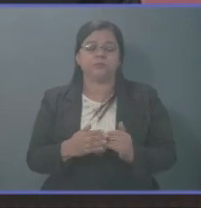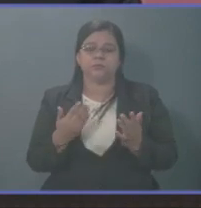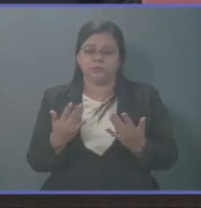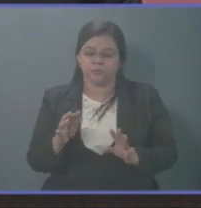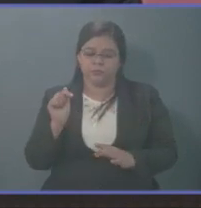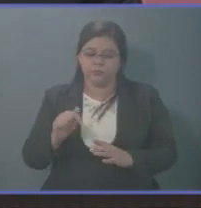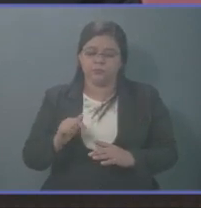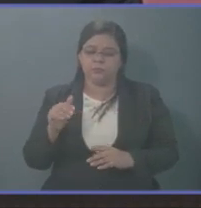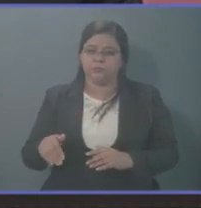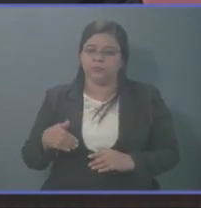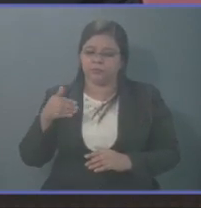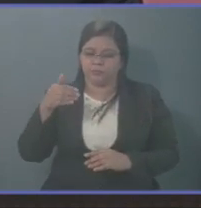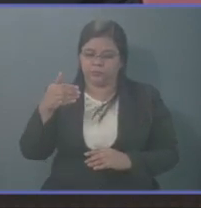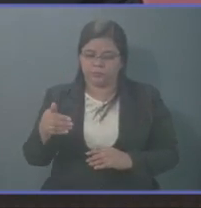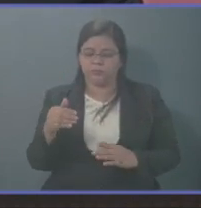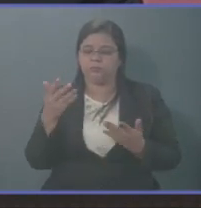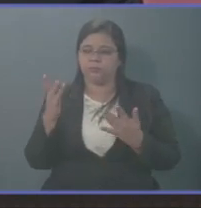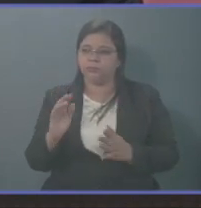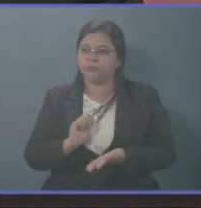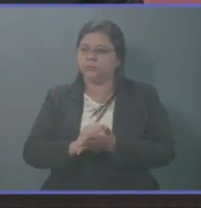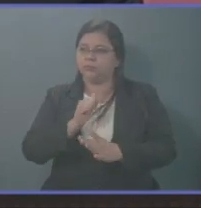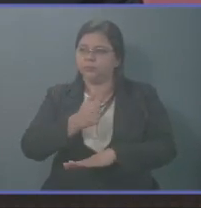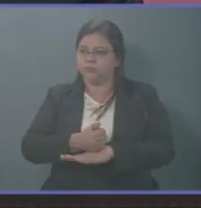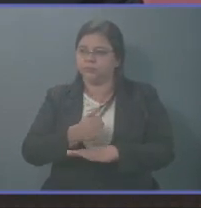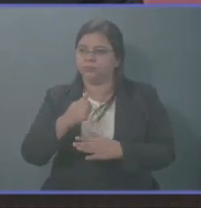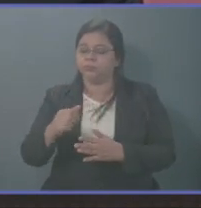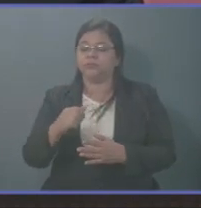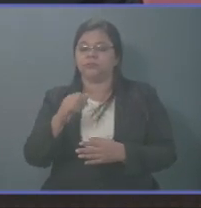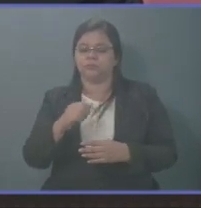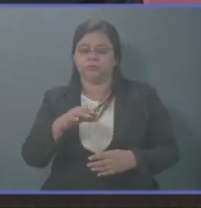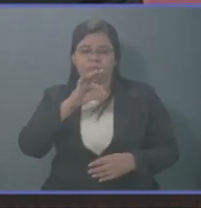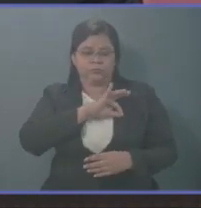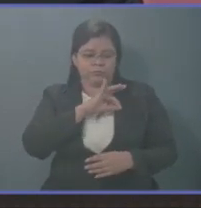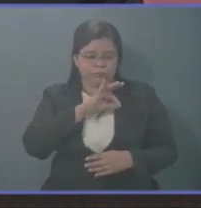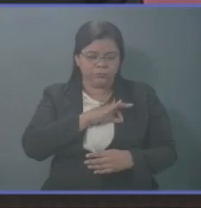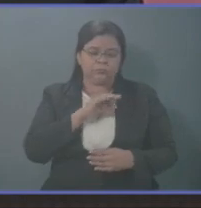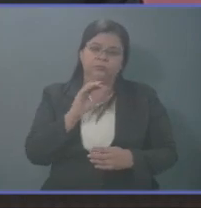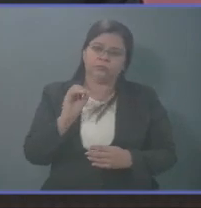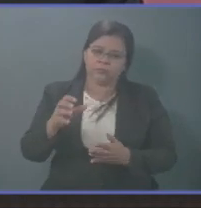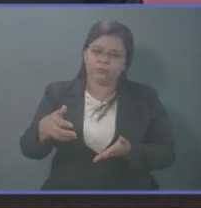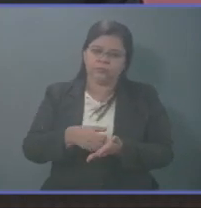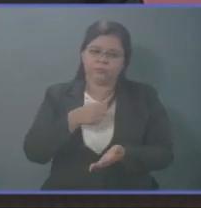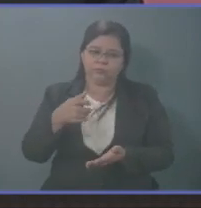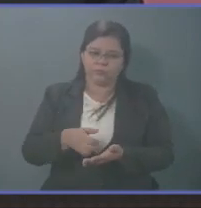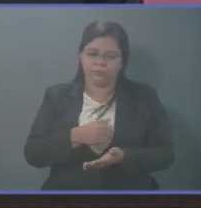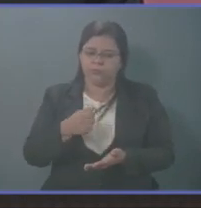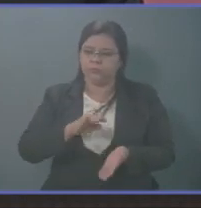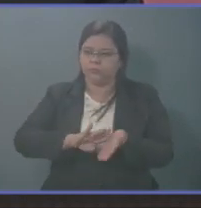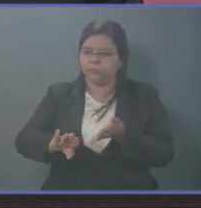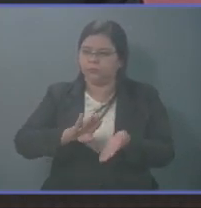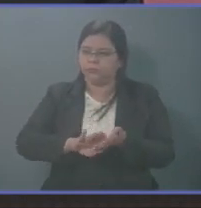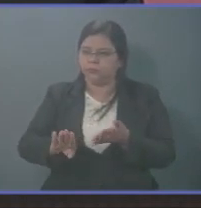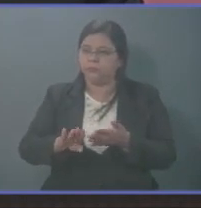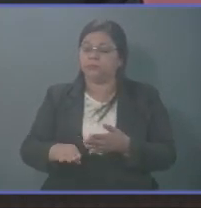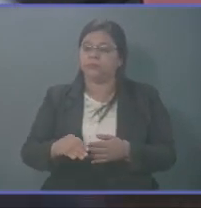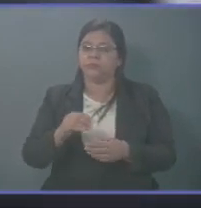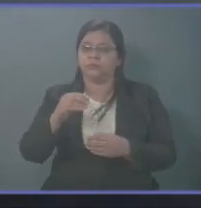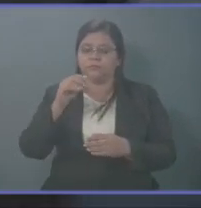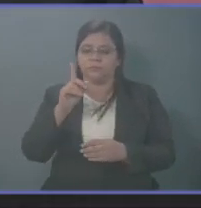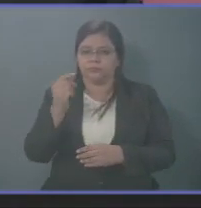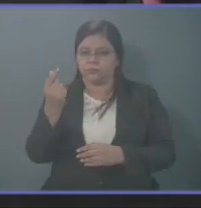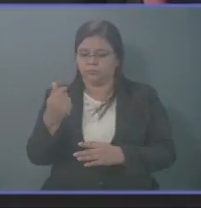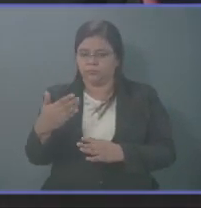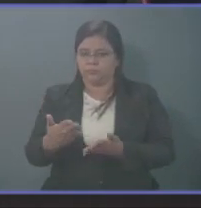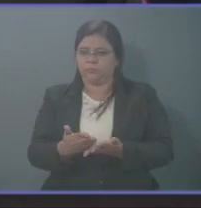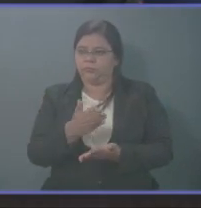citado ejercicio en las que se determinaba saldo a favor o impuesto a pagar por un monto menor al